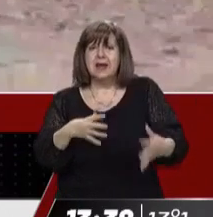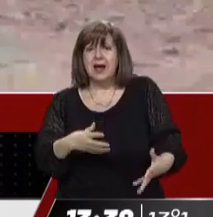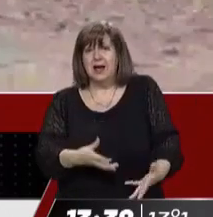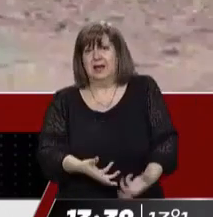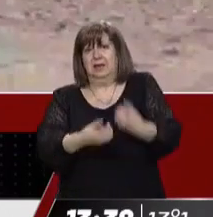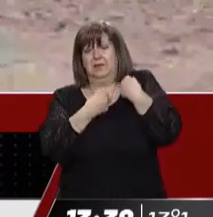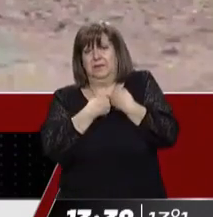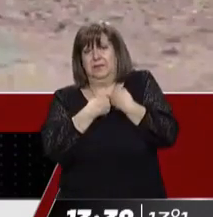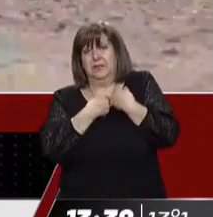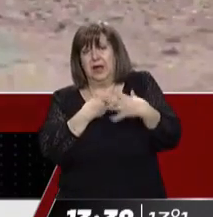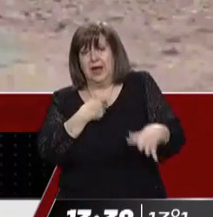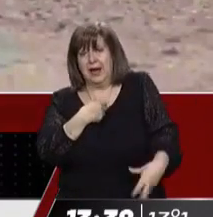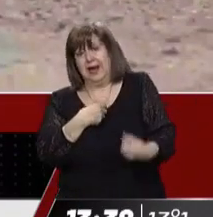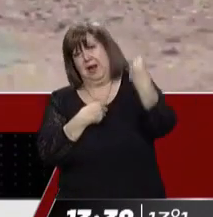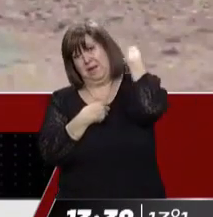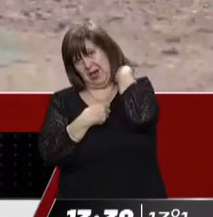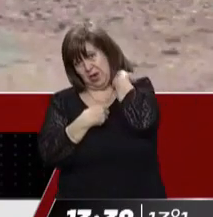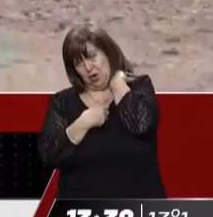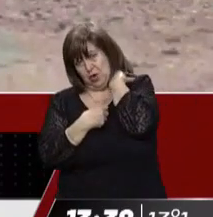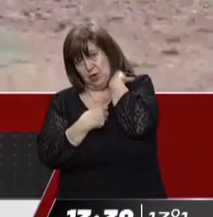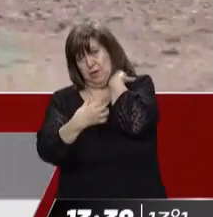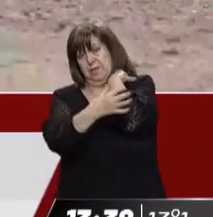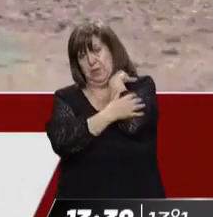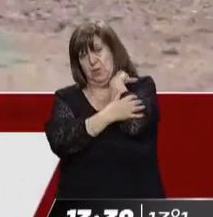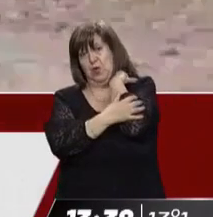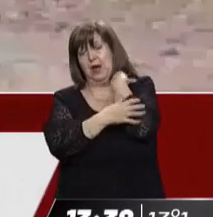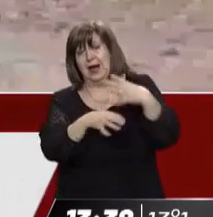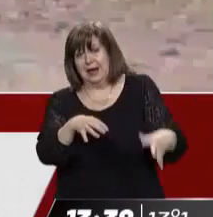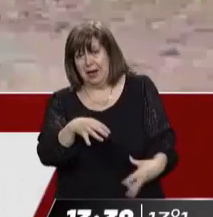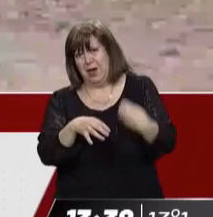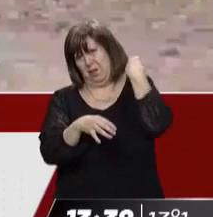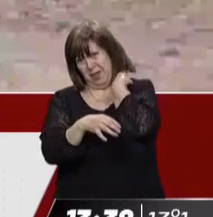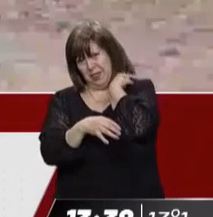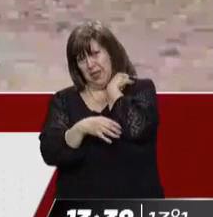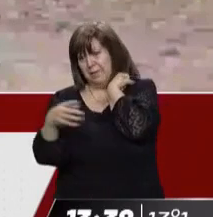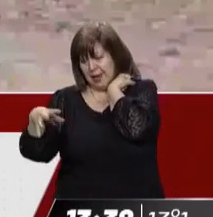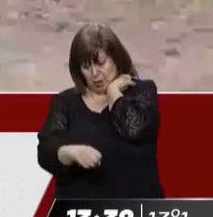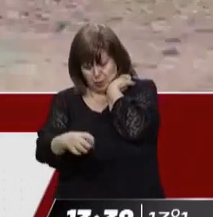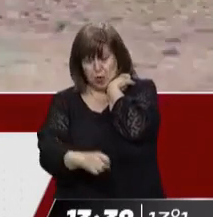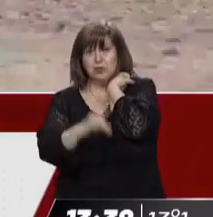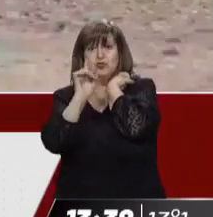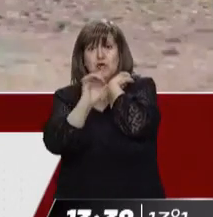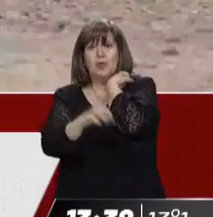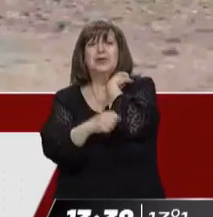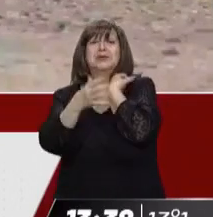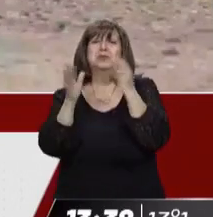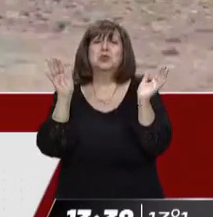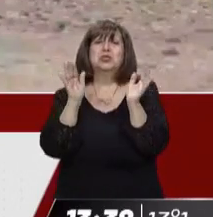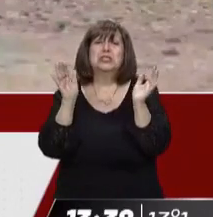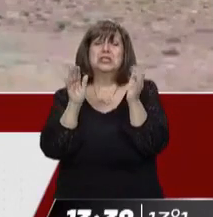subió arriba mío o sea con las manos la como que la puse arriba mío para que no le hicieran nada porque ella era